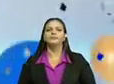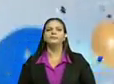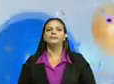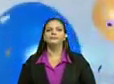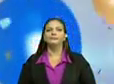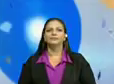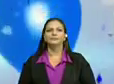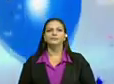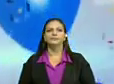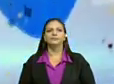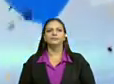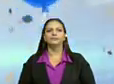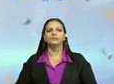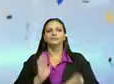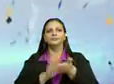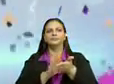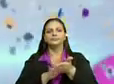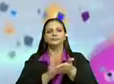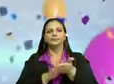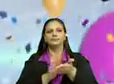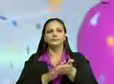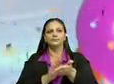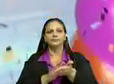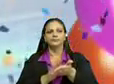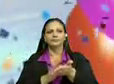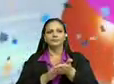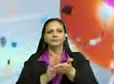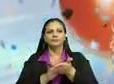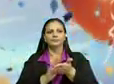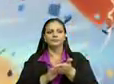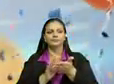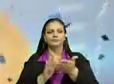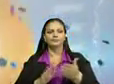¡Que vive el cumpleañero! ¡Que viva Benji!